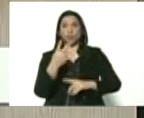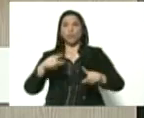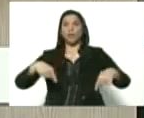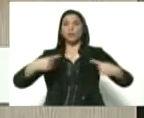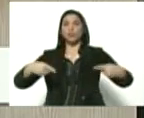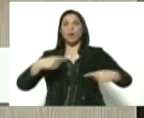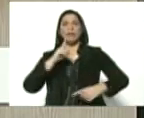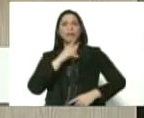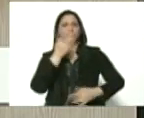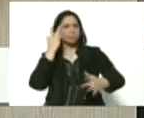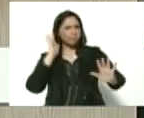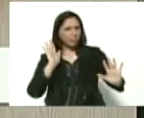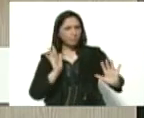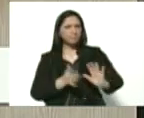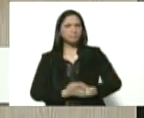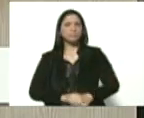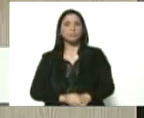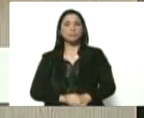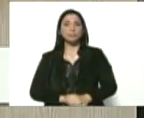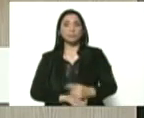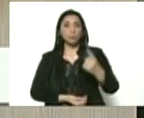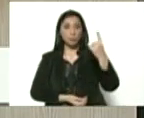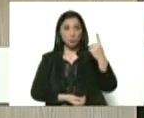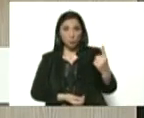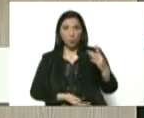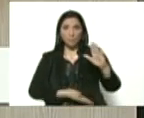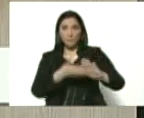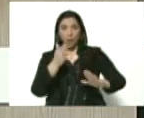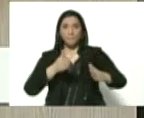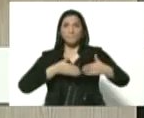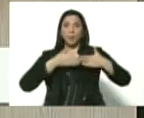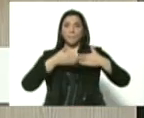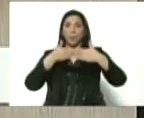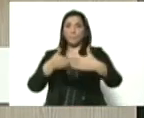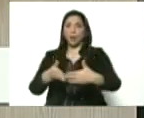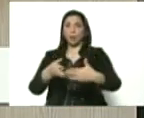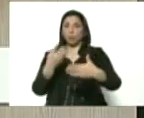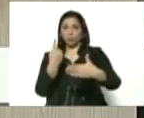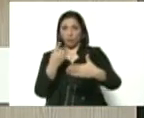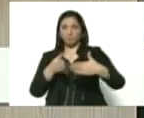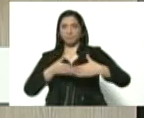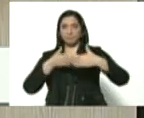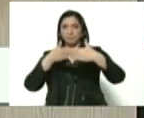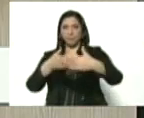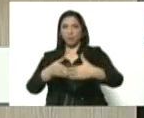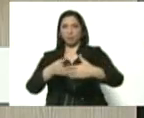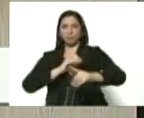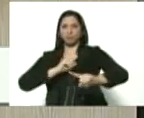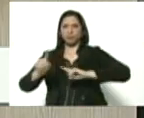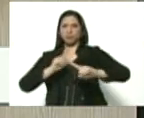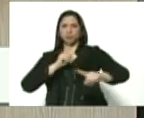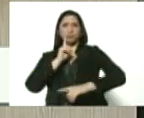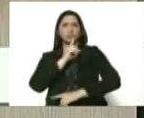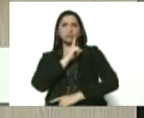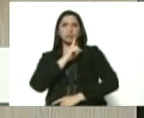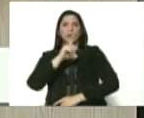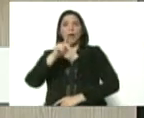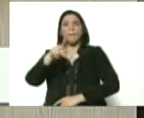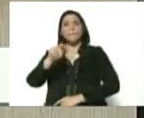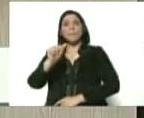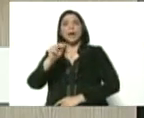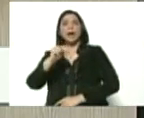Rueda. Una primera lancha que estaba comandada por el llamado alias